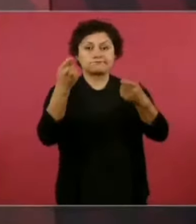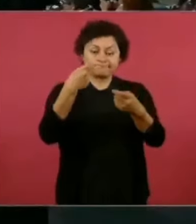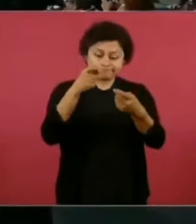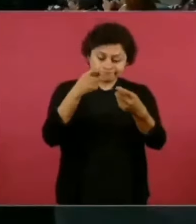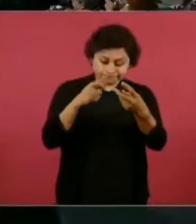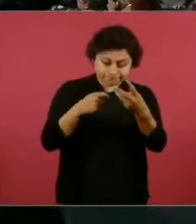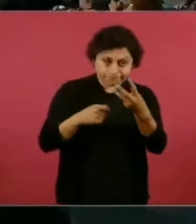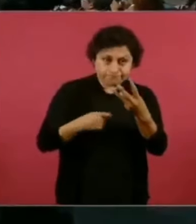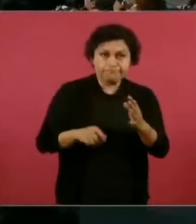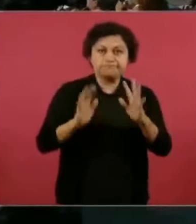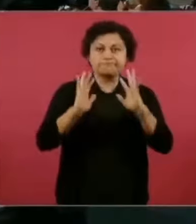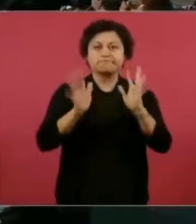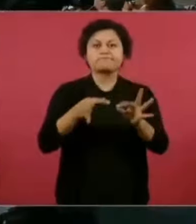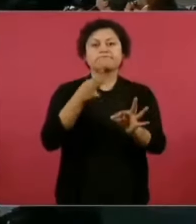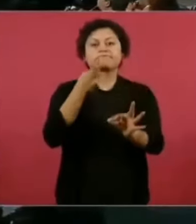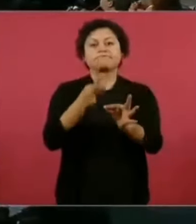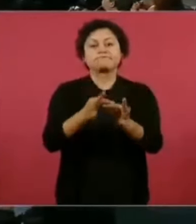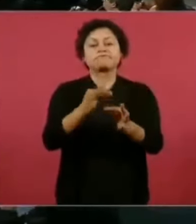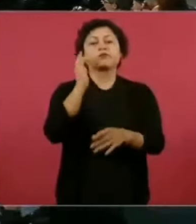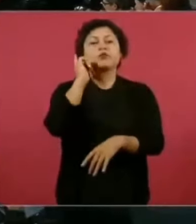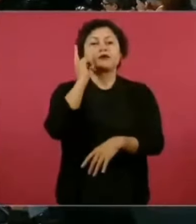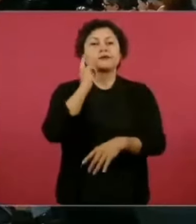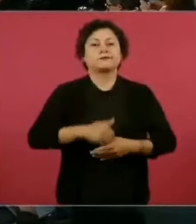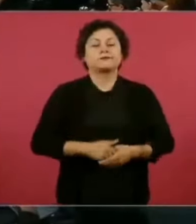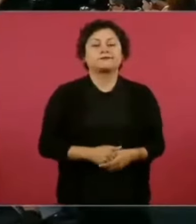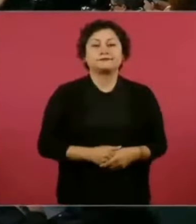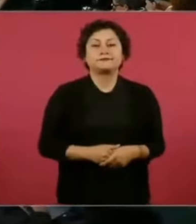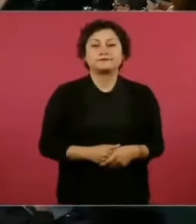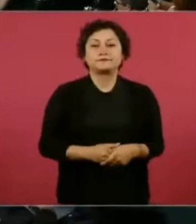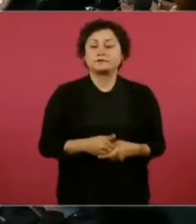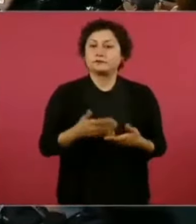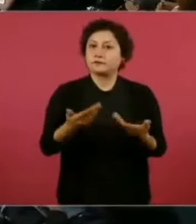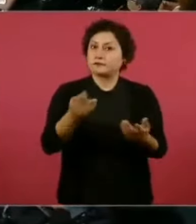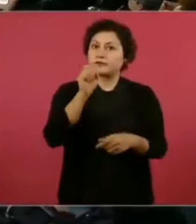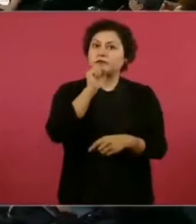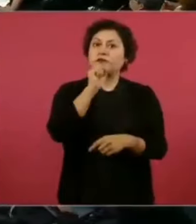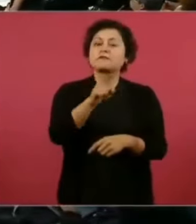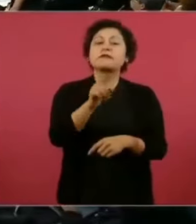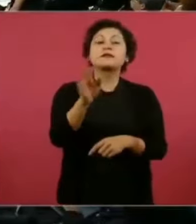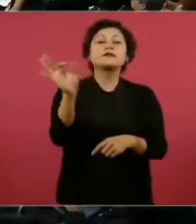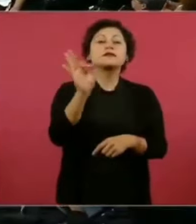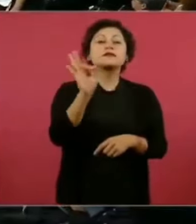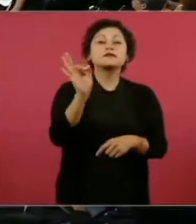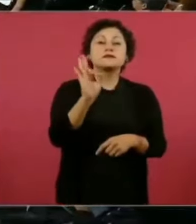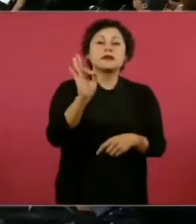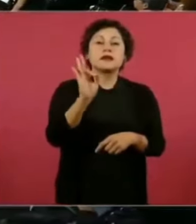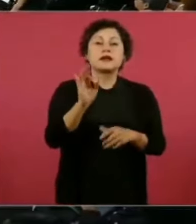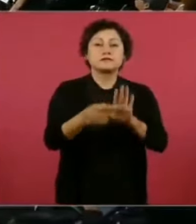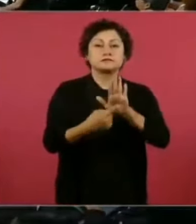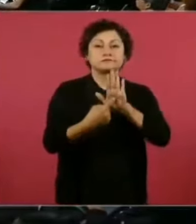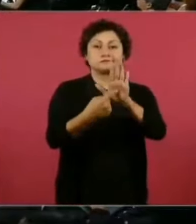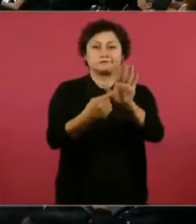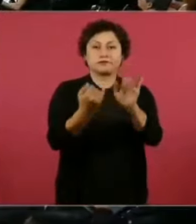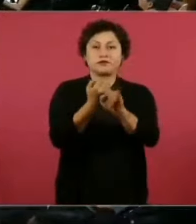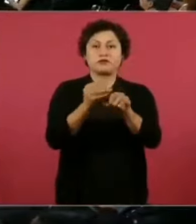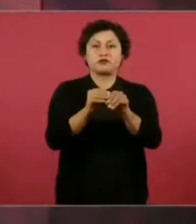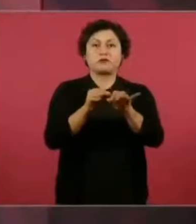todo, incluso un informe sobre lo que se ha